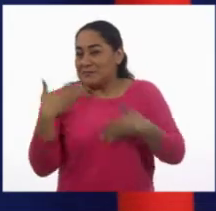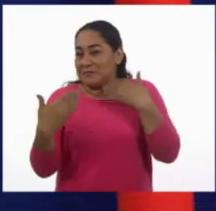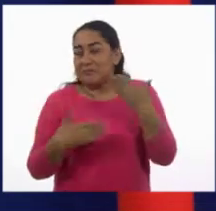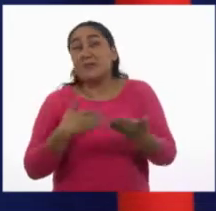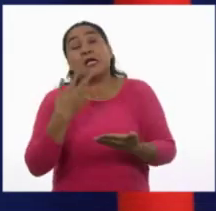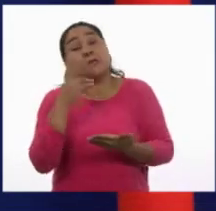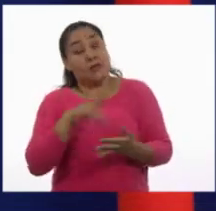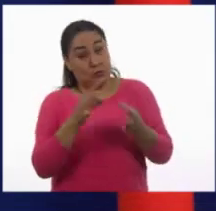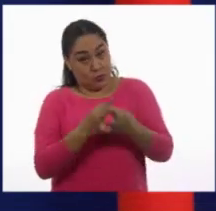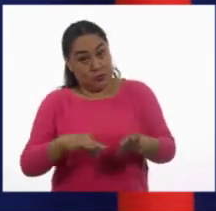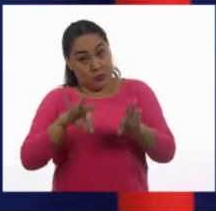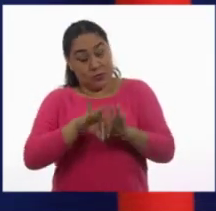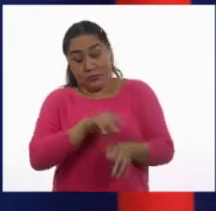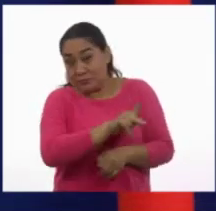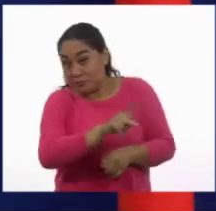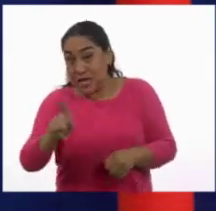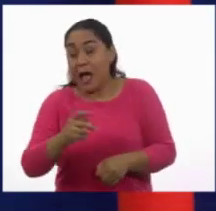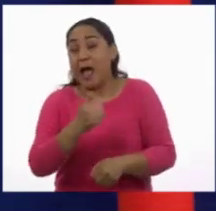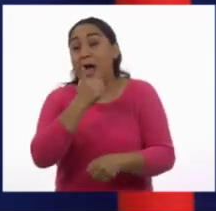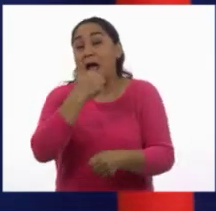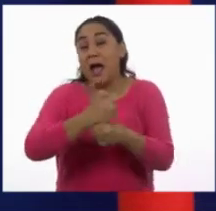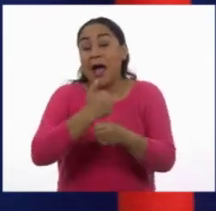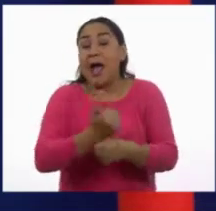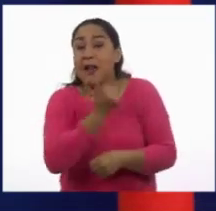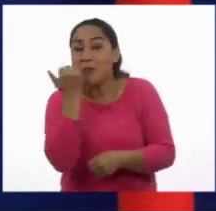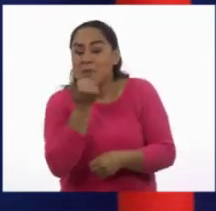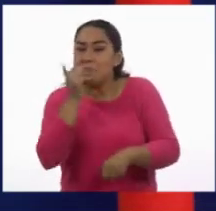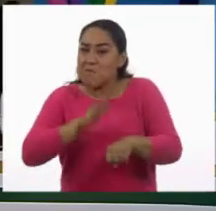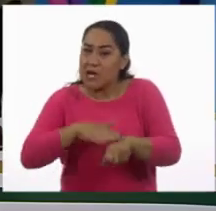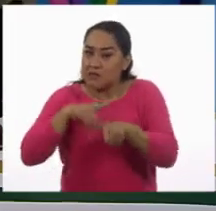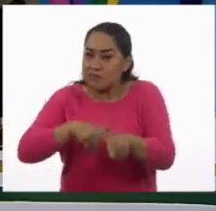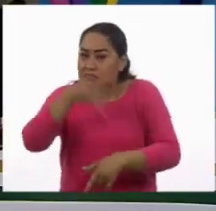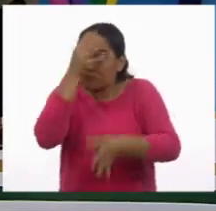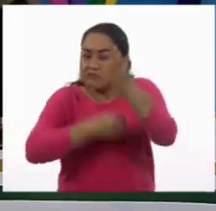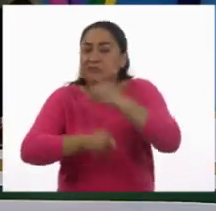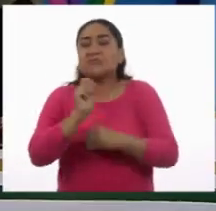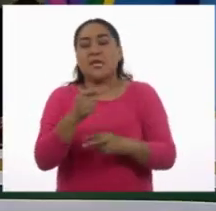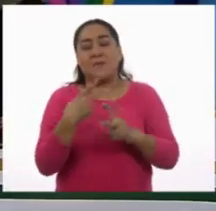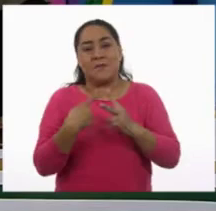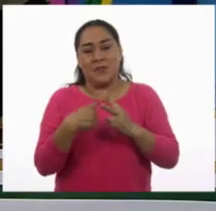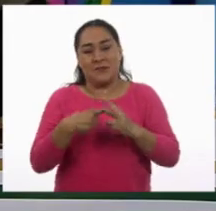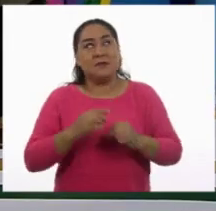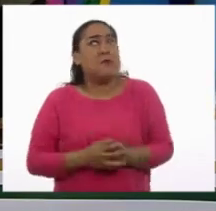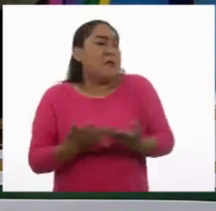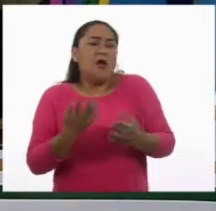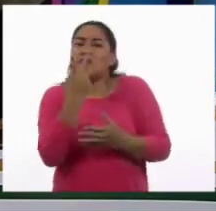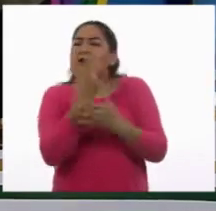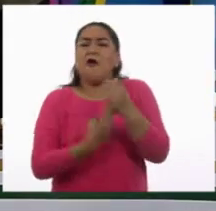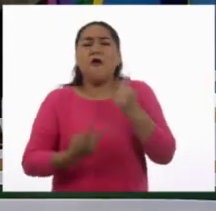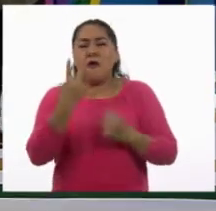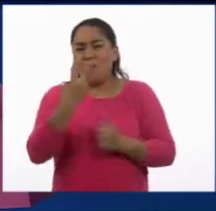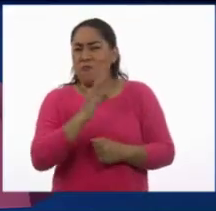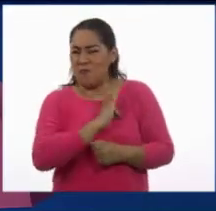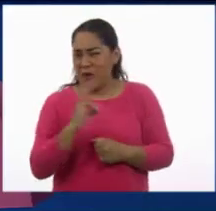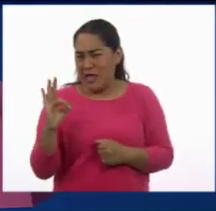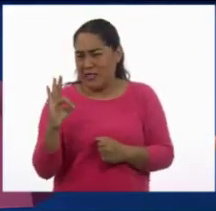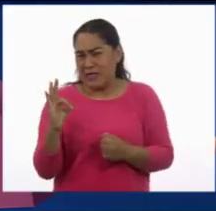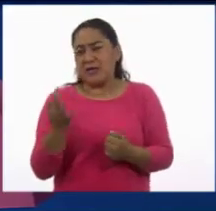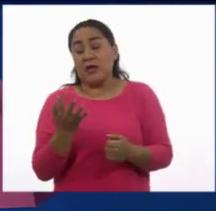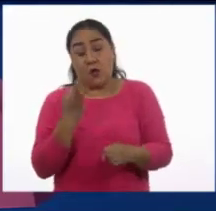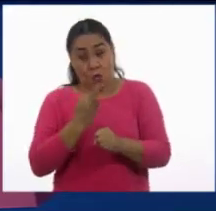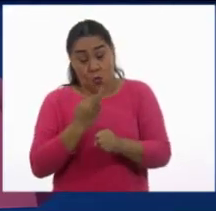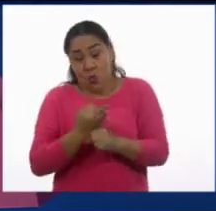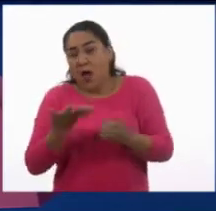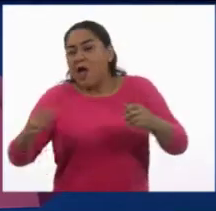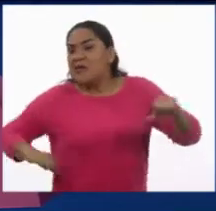que los alumnos de sexto grado continúen aprendiendo matemáticas? Bueno, es un poquito de ambas. La actividad que vamos a realizar